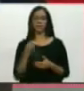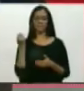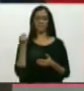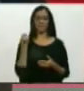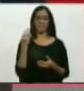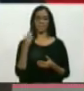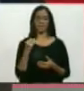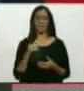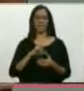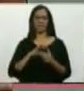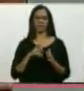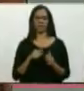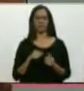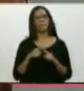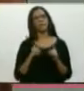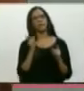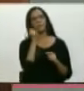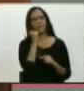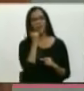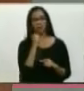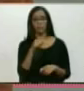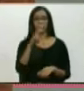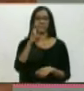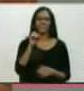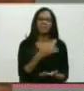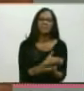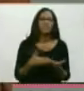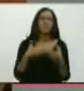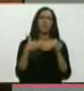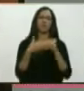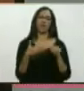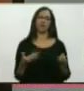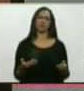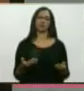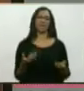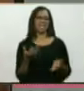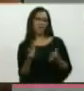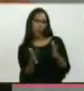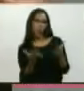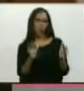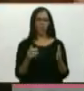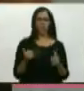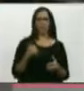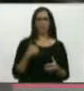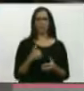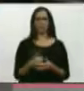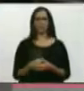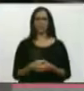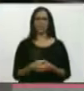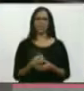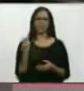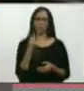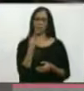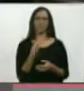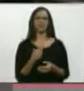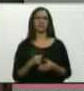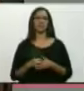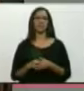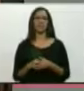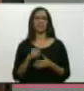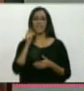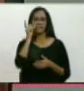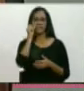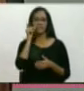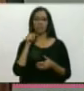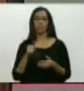la asamblea de ladrones. Pero mango, 20 millones de dólares, así como que cualquier cosa. Pero es como lo dicen los fáciles. El tipo...